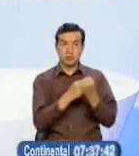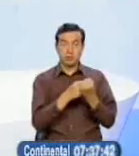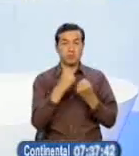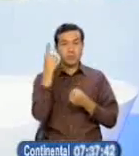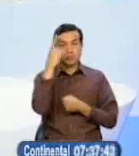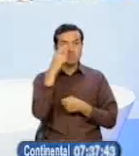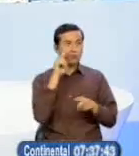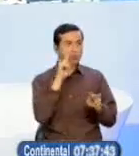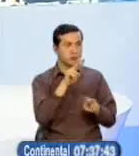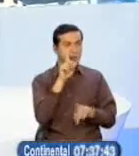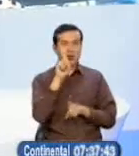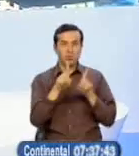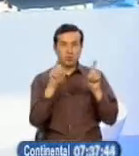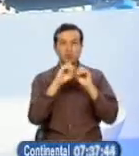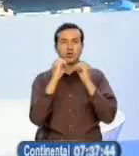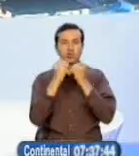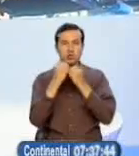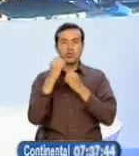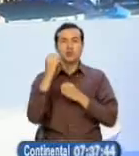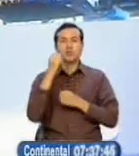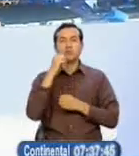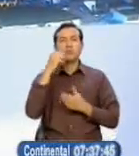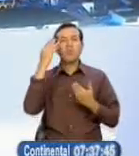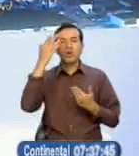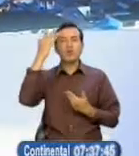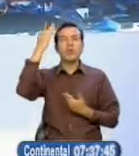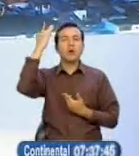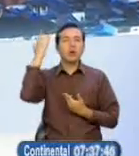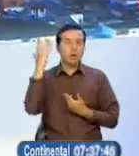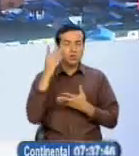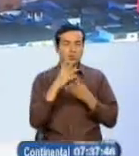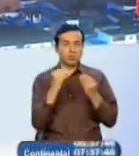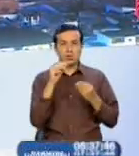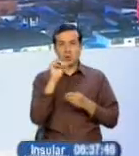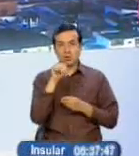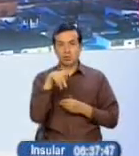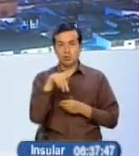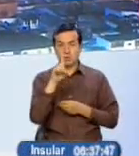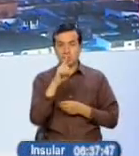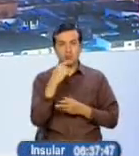políticos vinculados a viejos partidos políticos. Ahora desaparecidos, uno de ellos, el MPD.